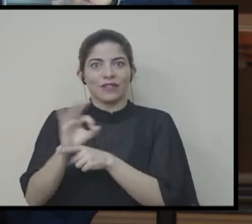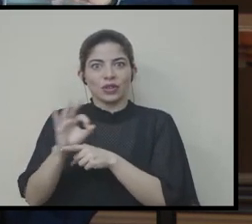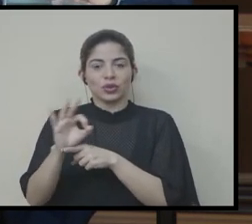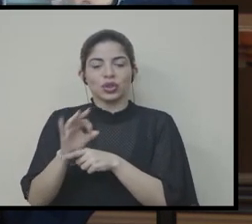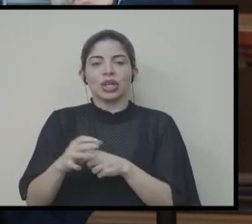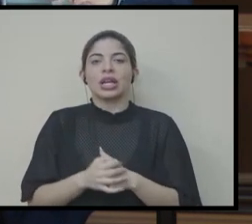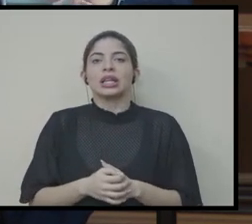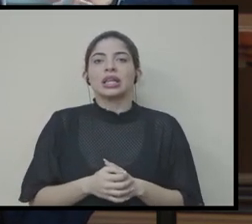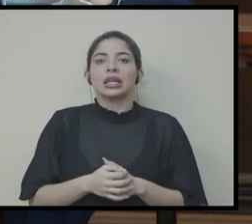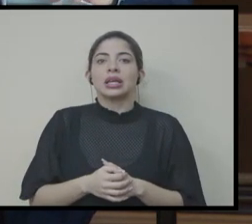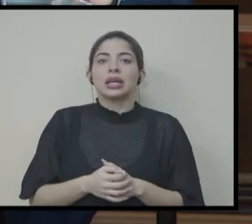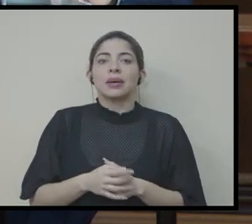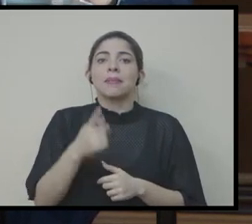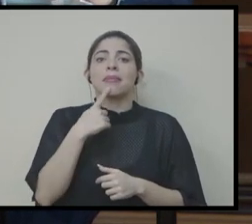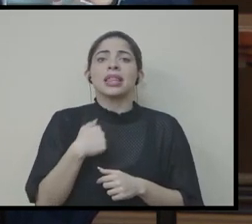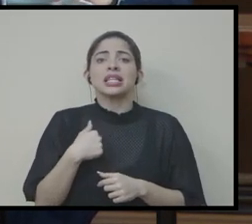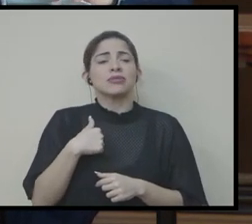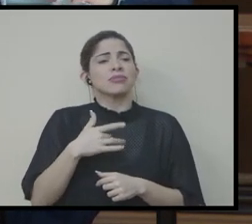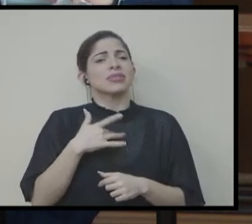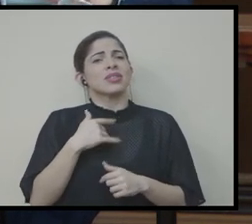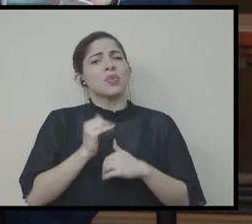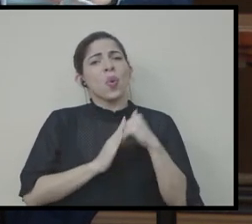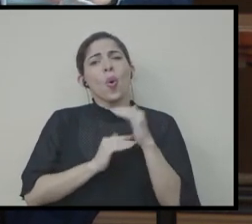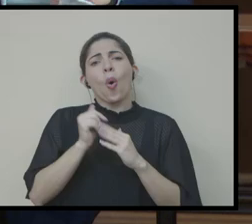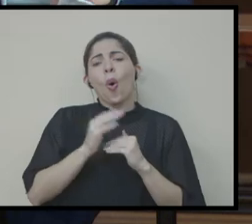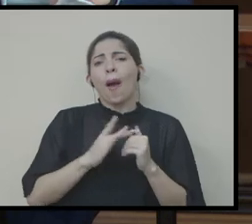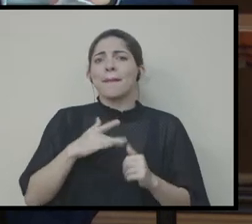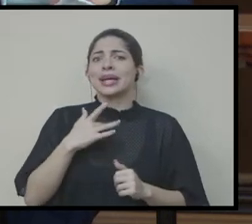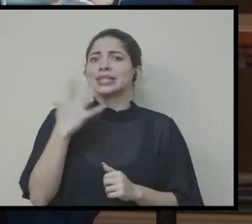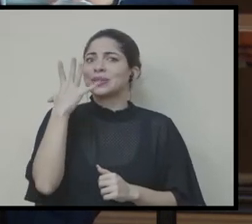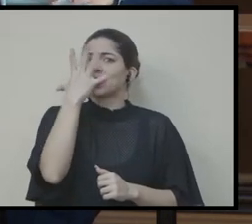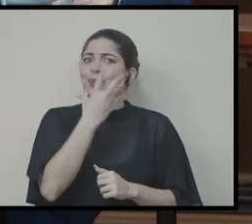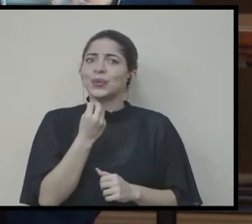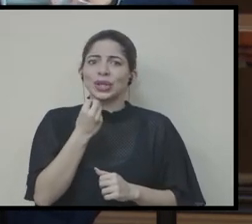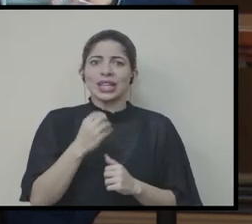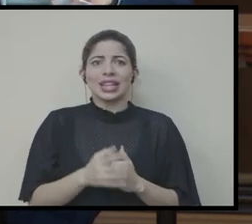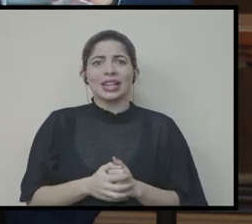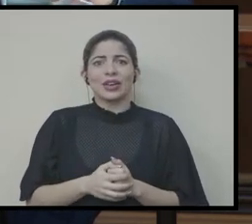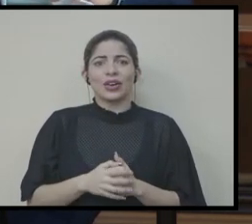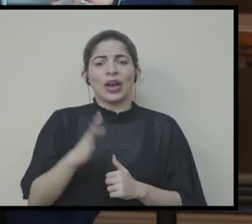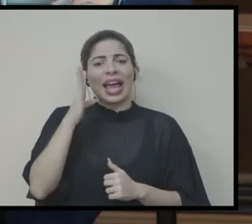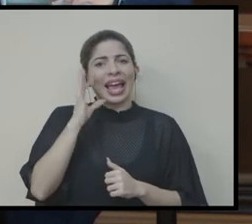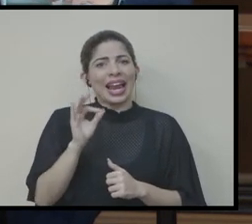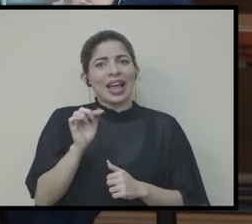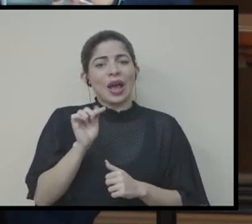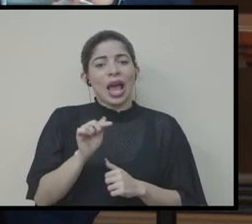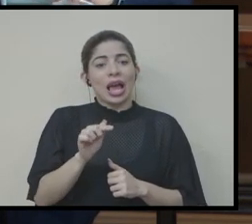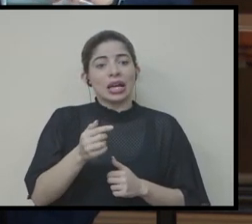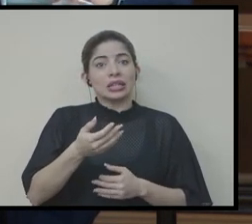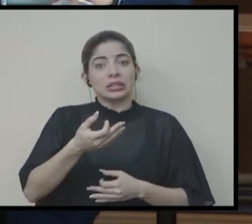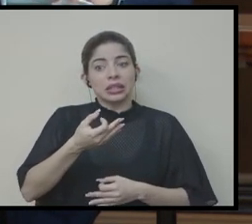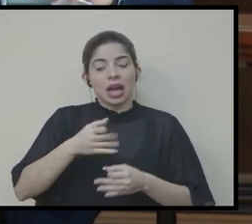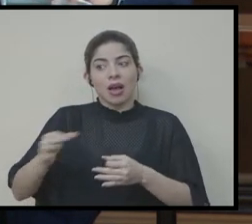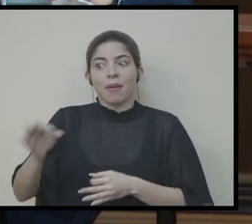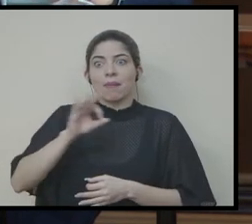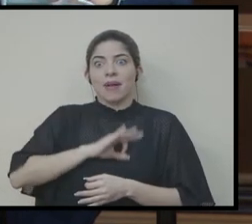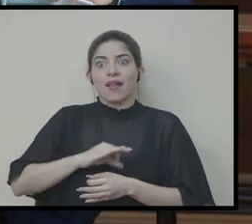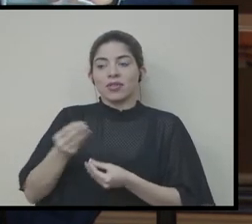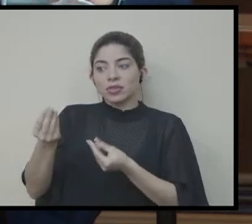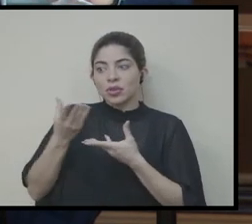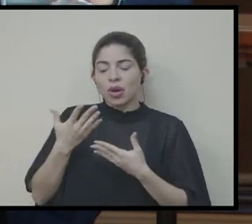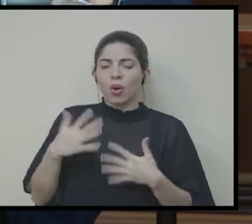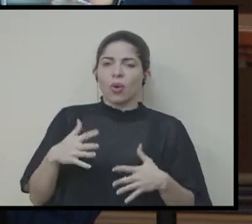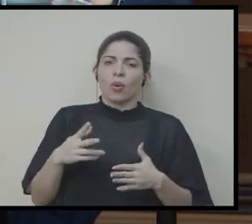funcionando esto. Y me dice, me siento súper cómoda, me siento súper bonito, creo que esa retribución, ese pago es